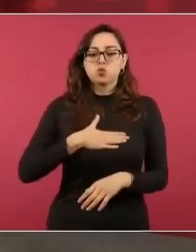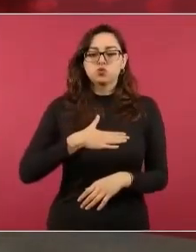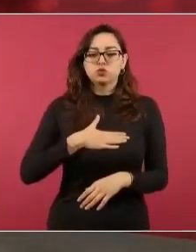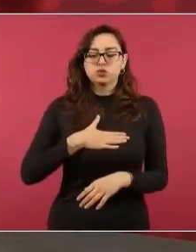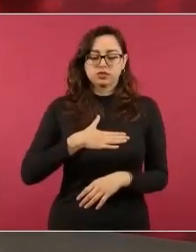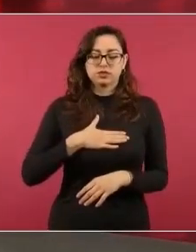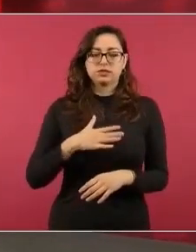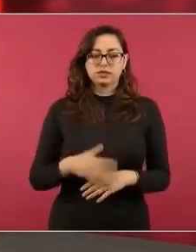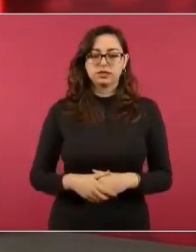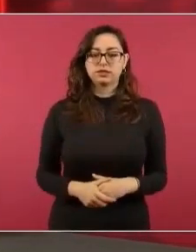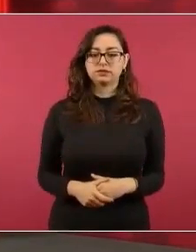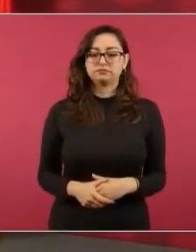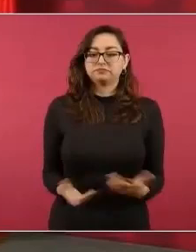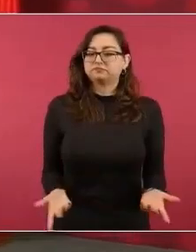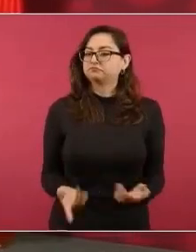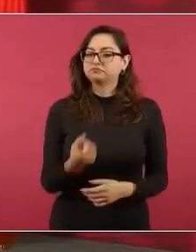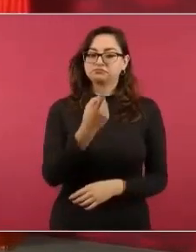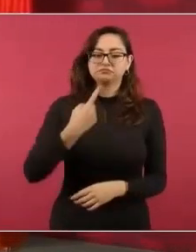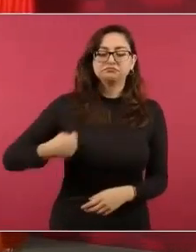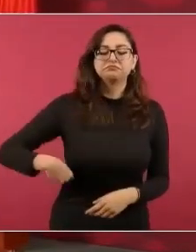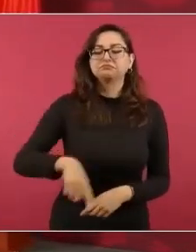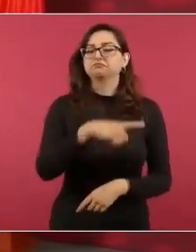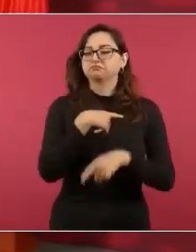no hay límite